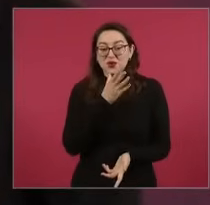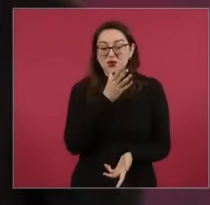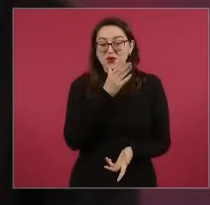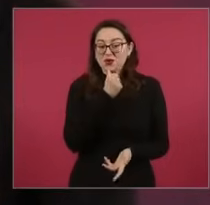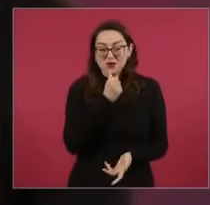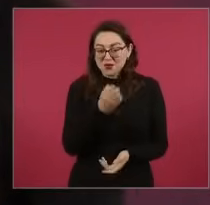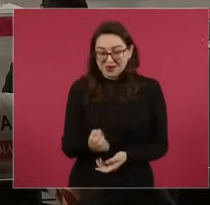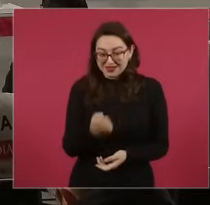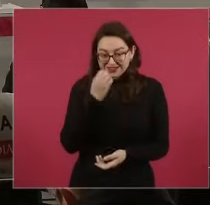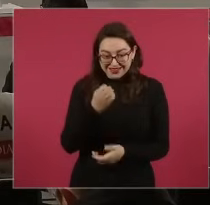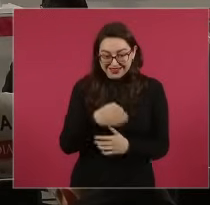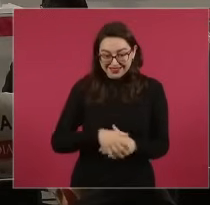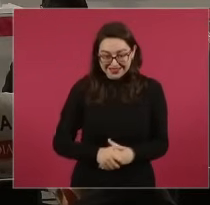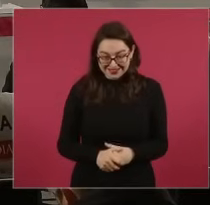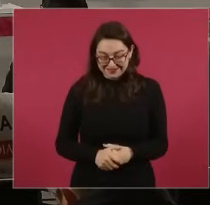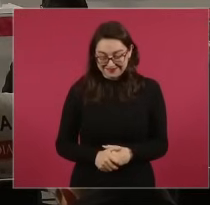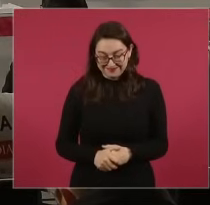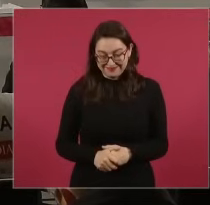advenedizo.